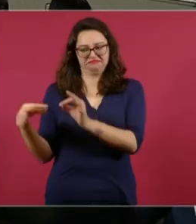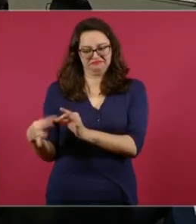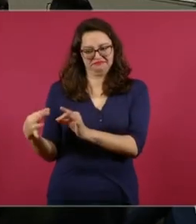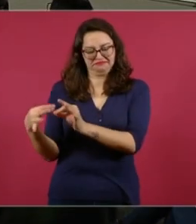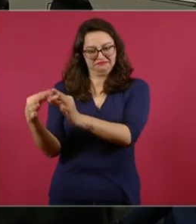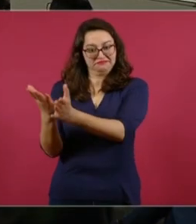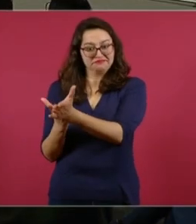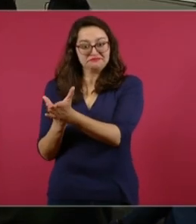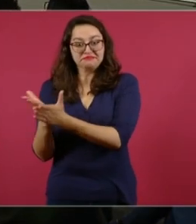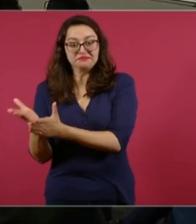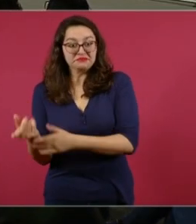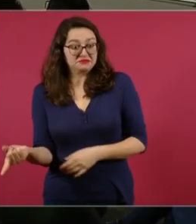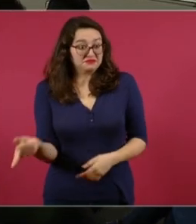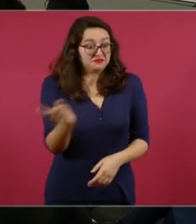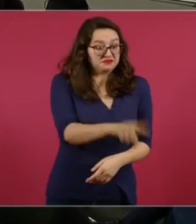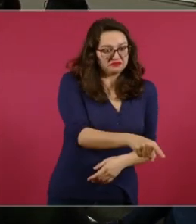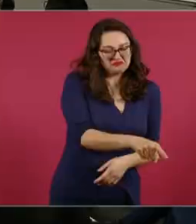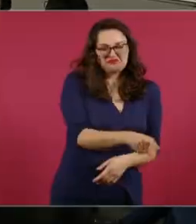se volteó,